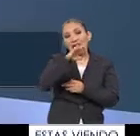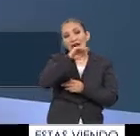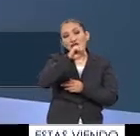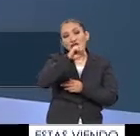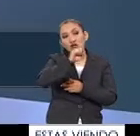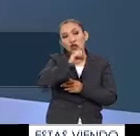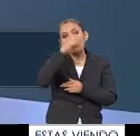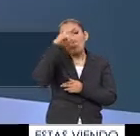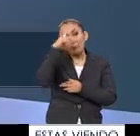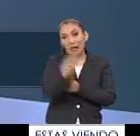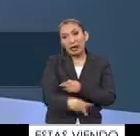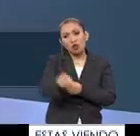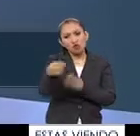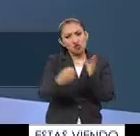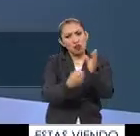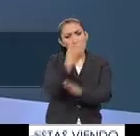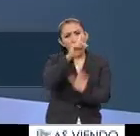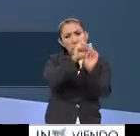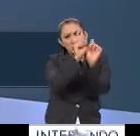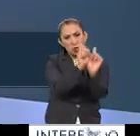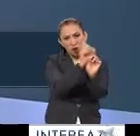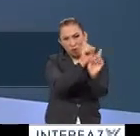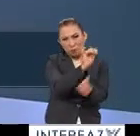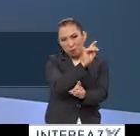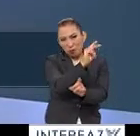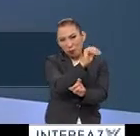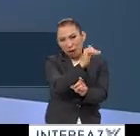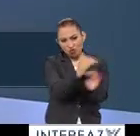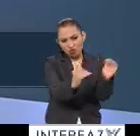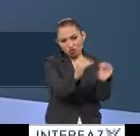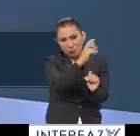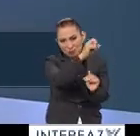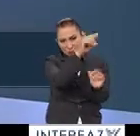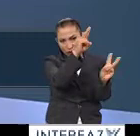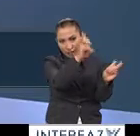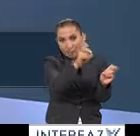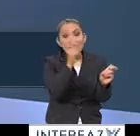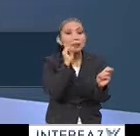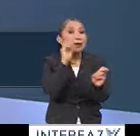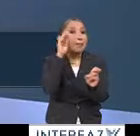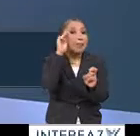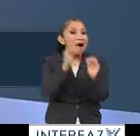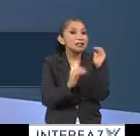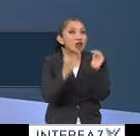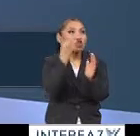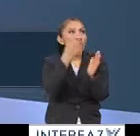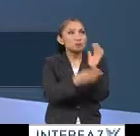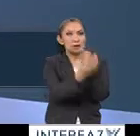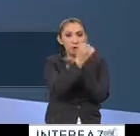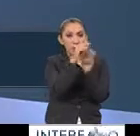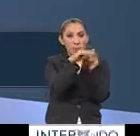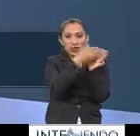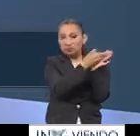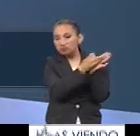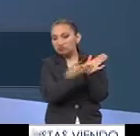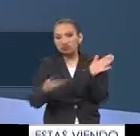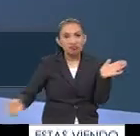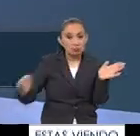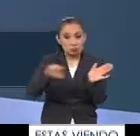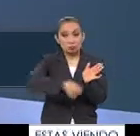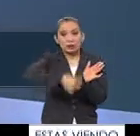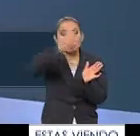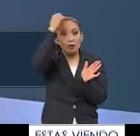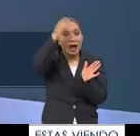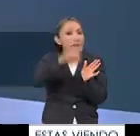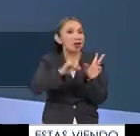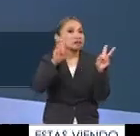es pionera en cuanto a los diplomados en la materia, pero también cuando creamos la maestría, que se creó en el año 2009. Fue de las